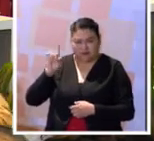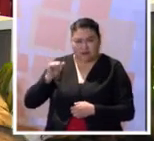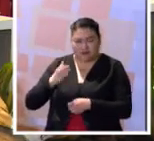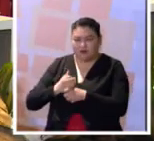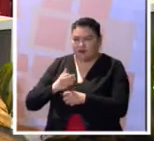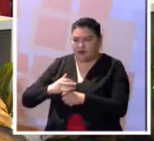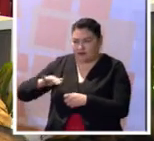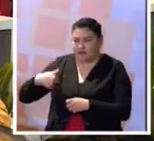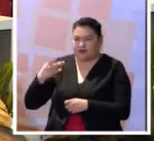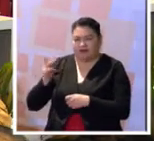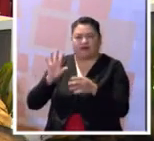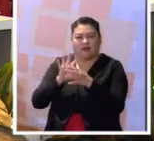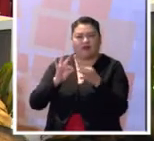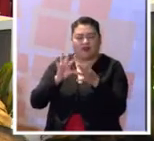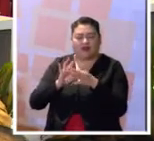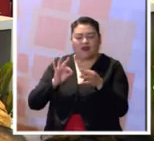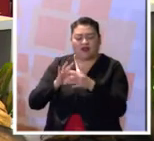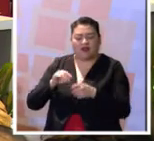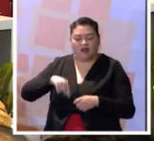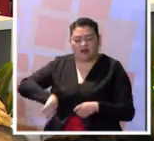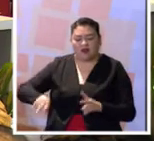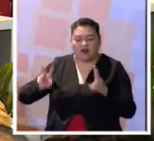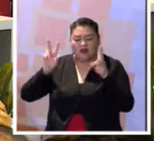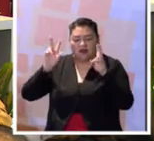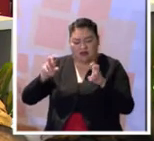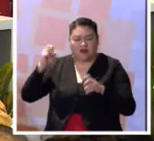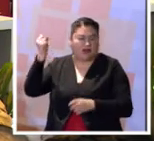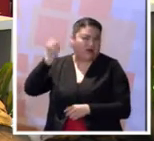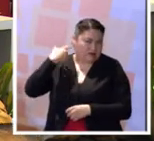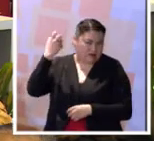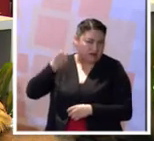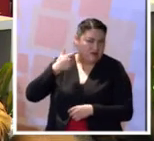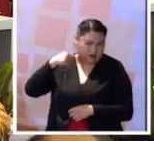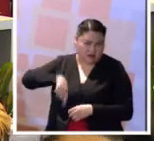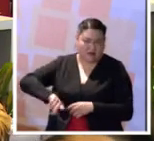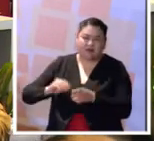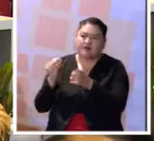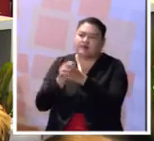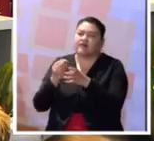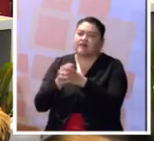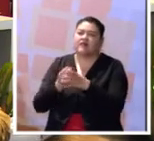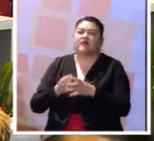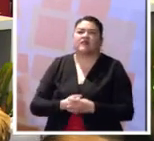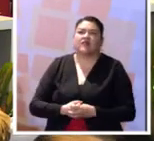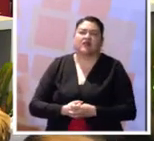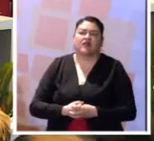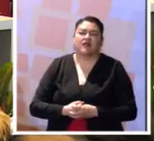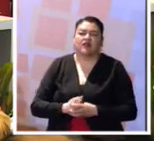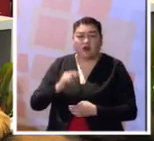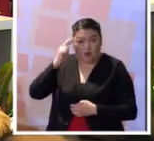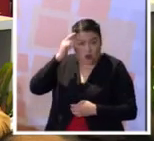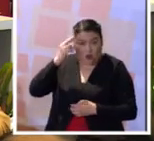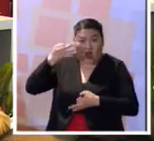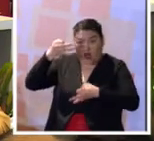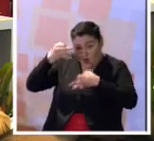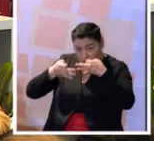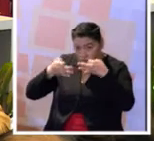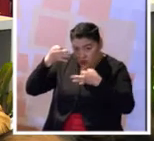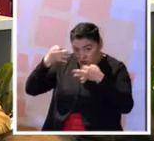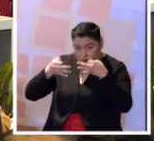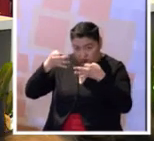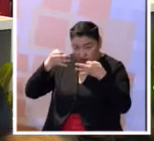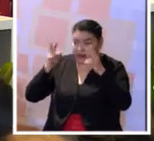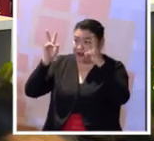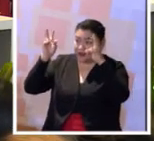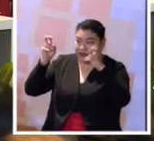el objetivo general de nuestro seminario, los jueces, tratándose de violencia